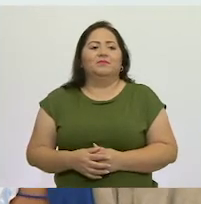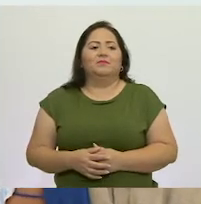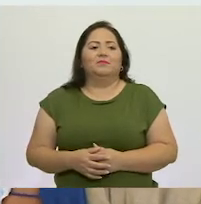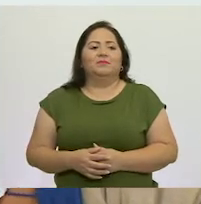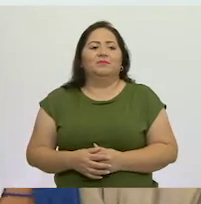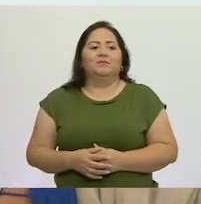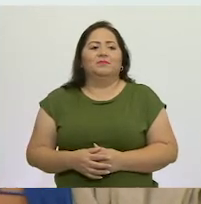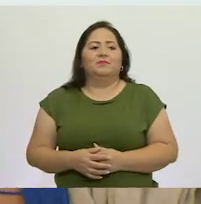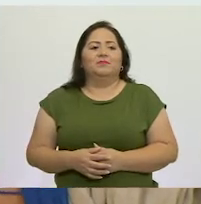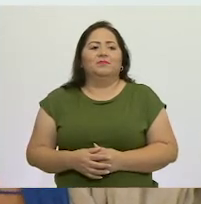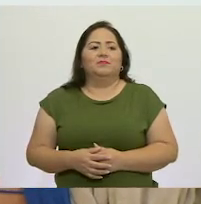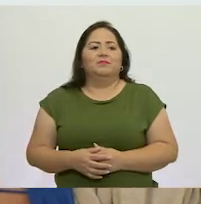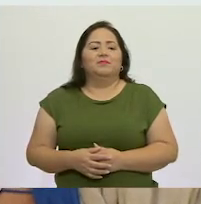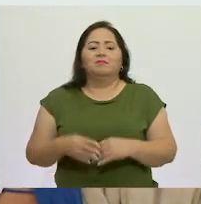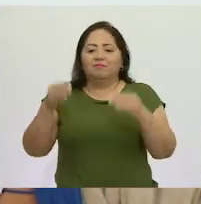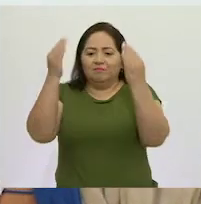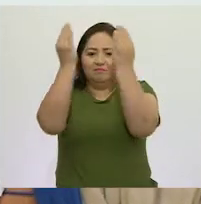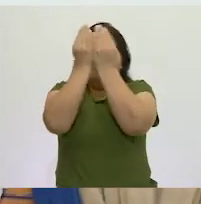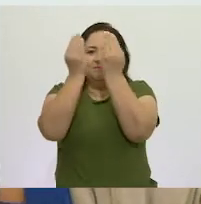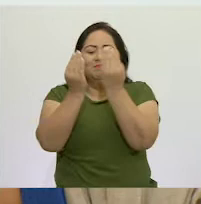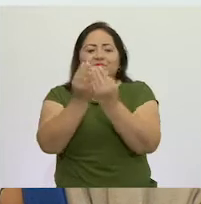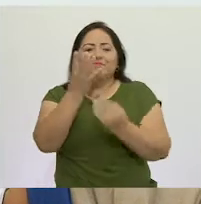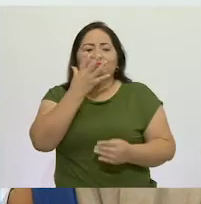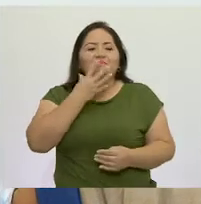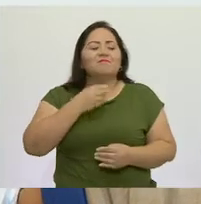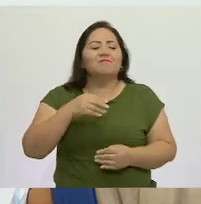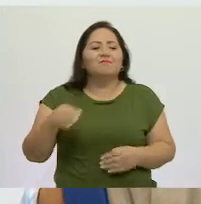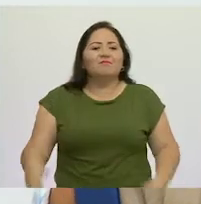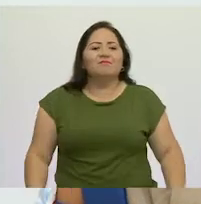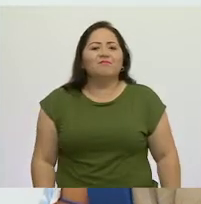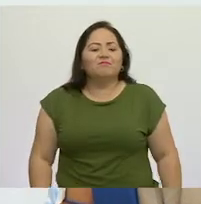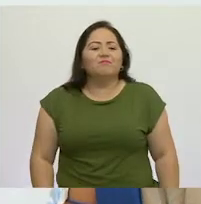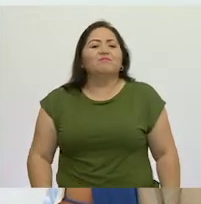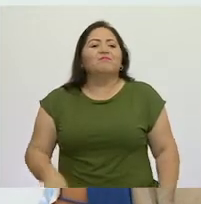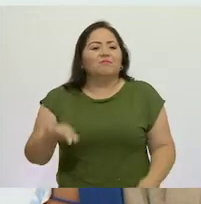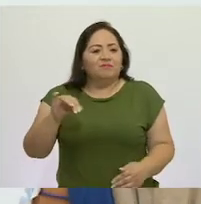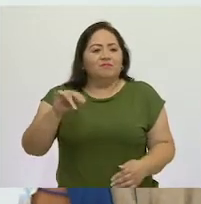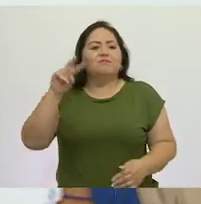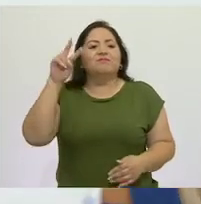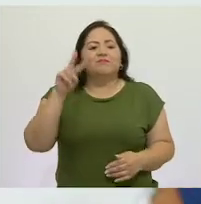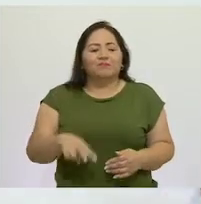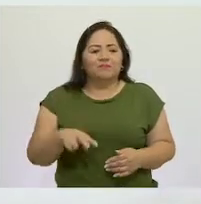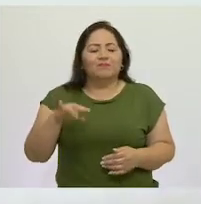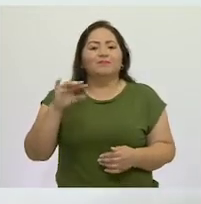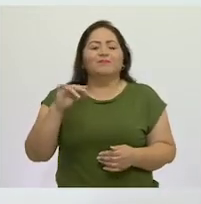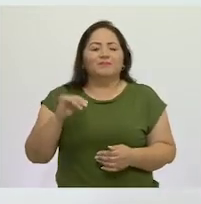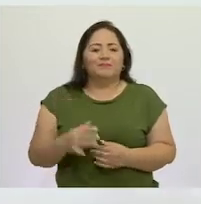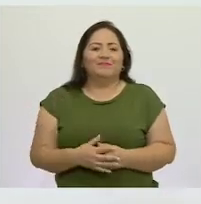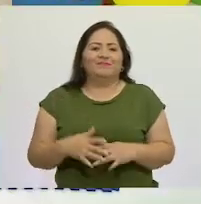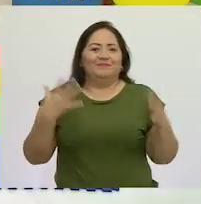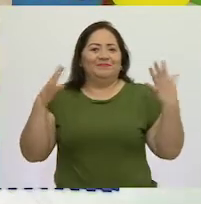¡Oh! ¡Se armó! ¡Ahí están las rodillas! ¡Sí es cierto!